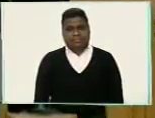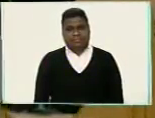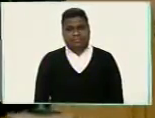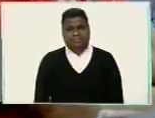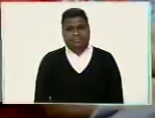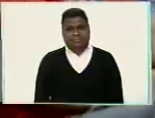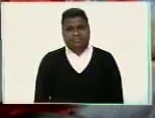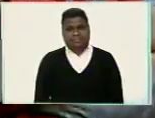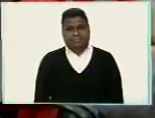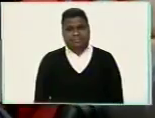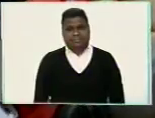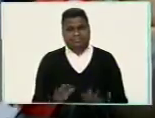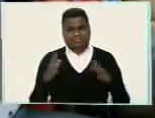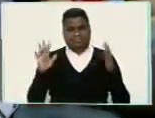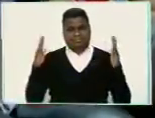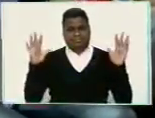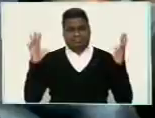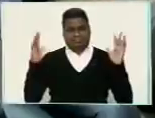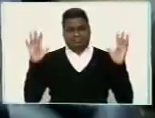quienes